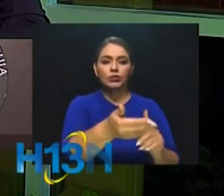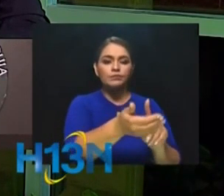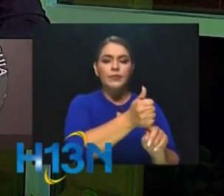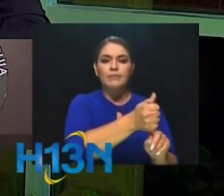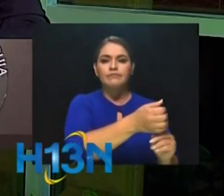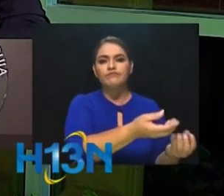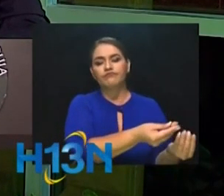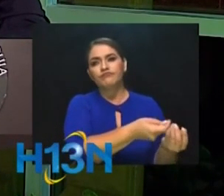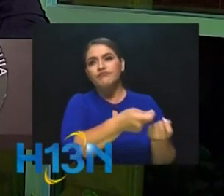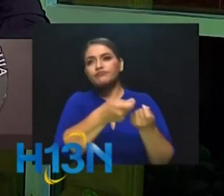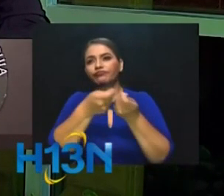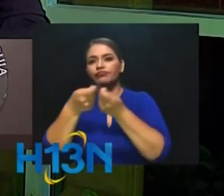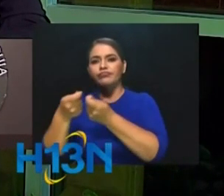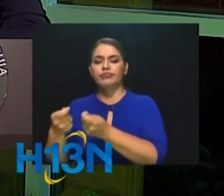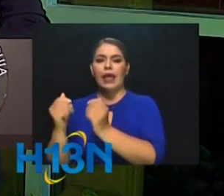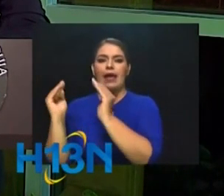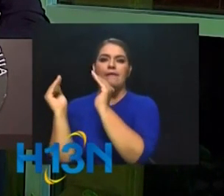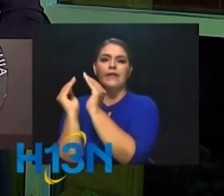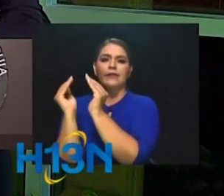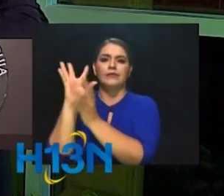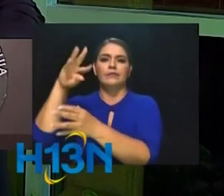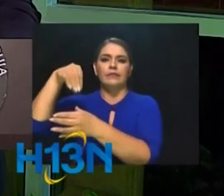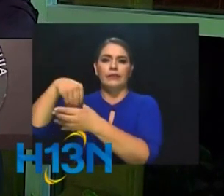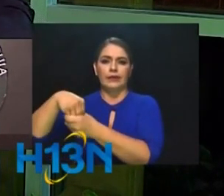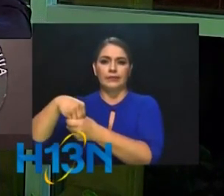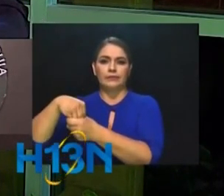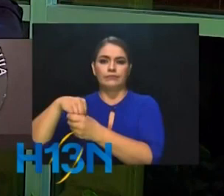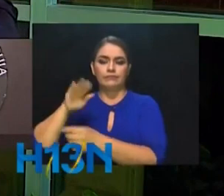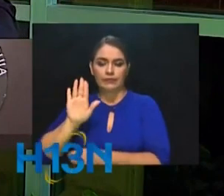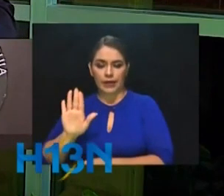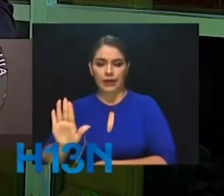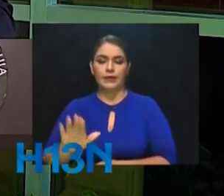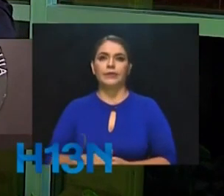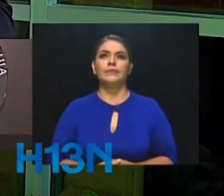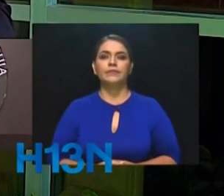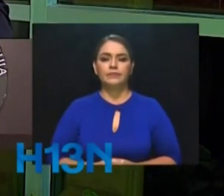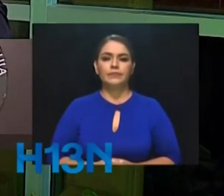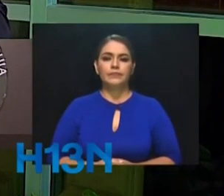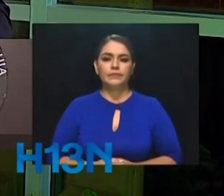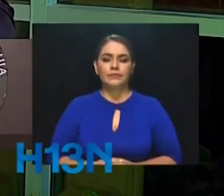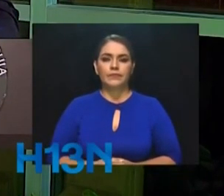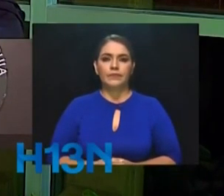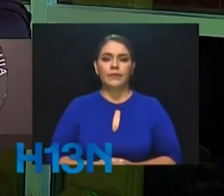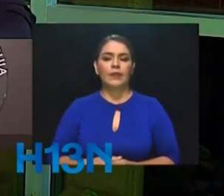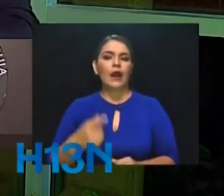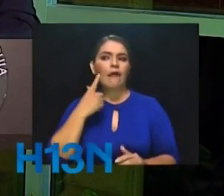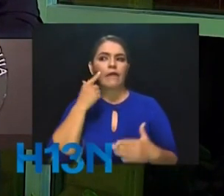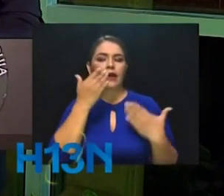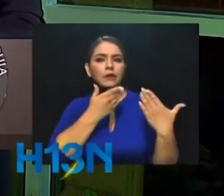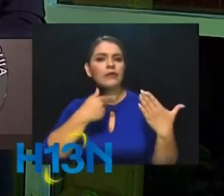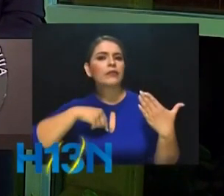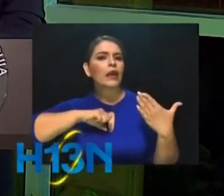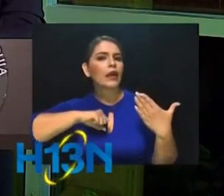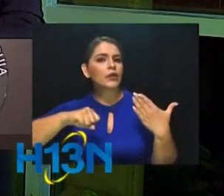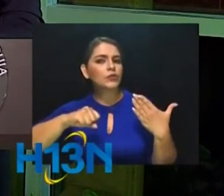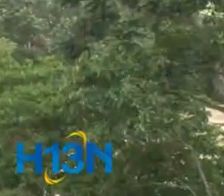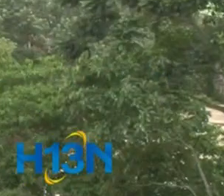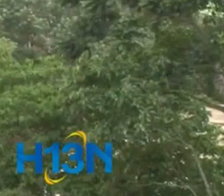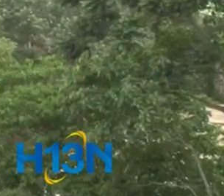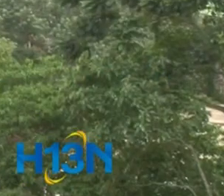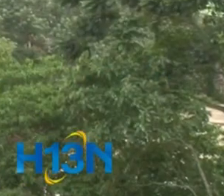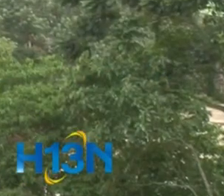autoridad competente al Instituto Colombiano de Bienestar Familiar, ICBF, para verificación de